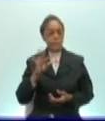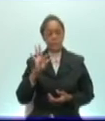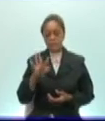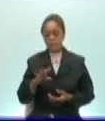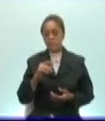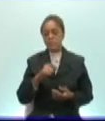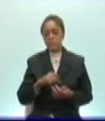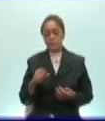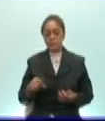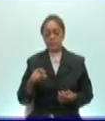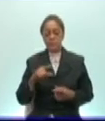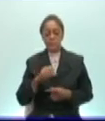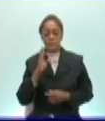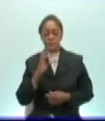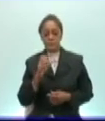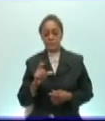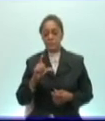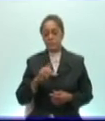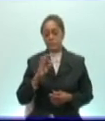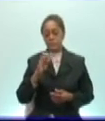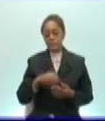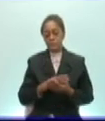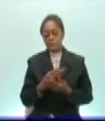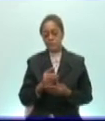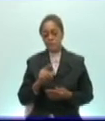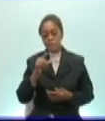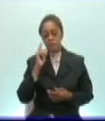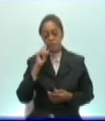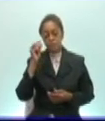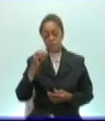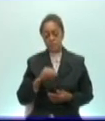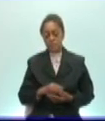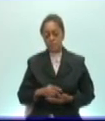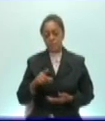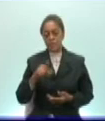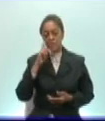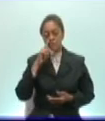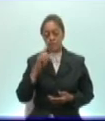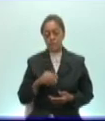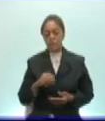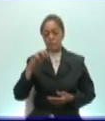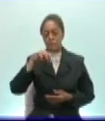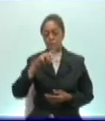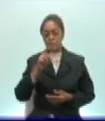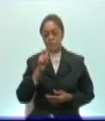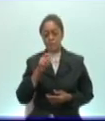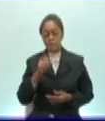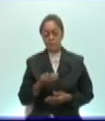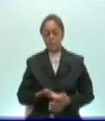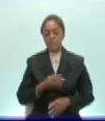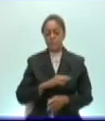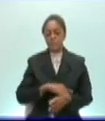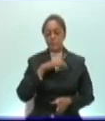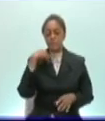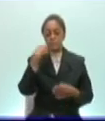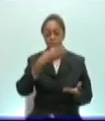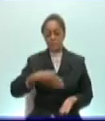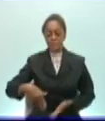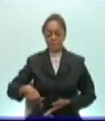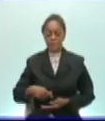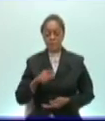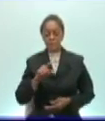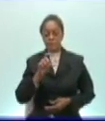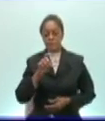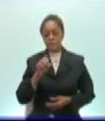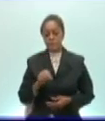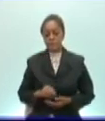mexicano Porfirio Díaz. La conocida por ustedes, carta inconclusa de Martí a Manuel Mercado el día antes de su muerte. Y esta última